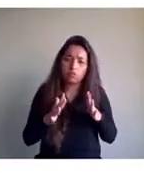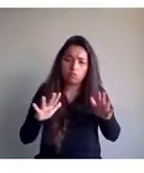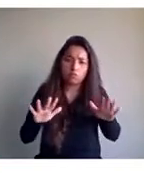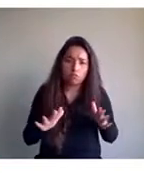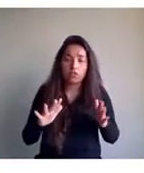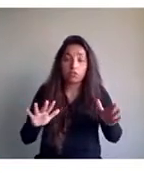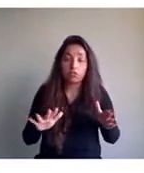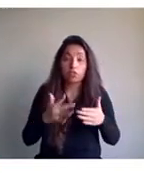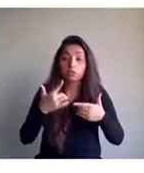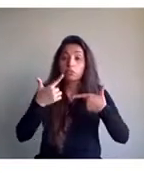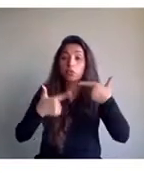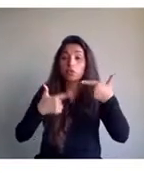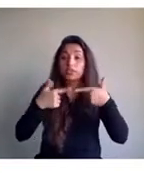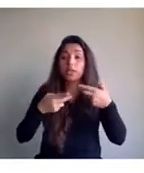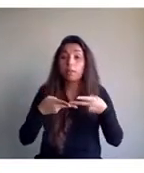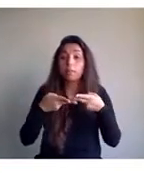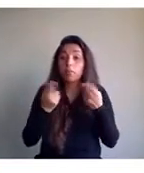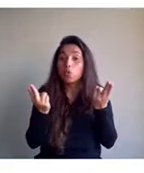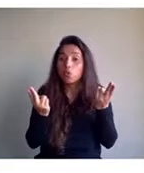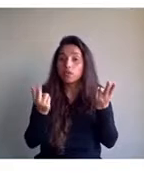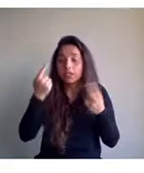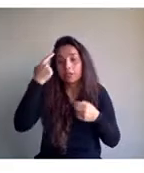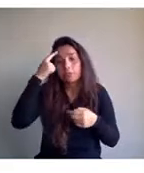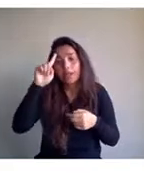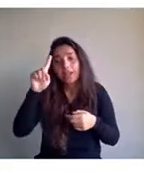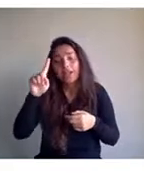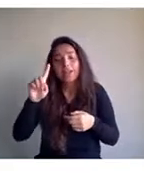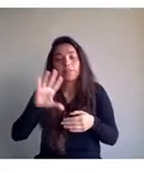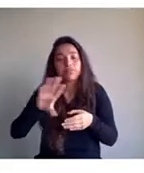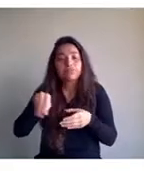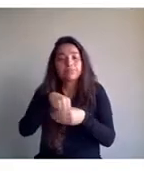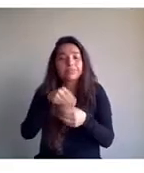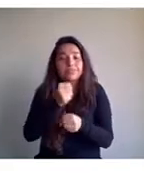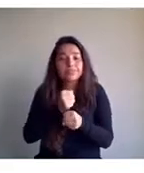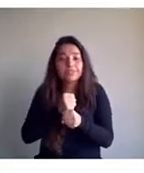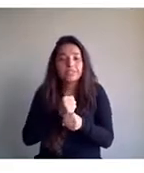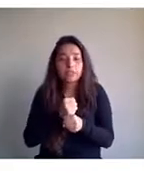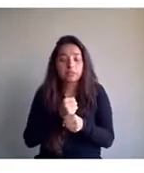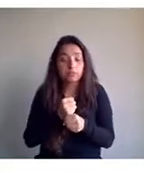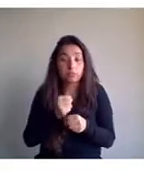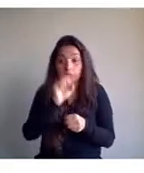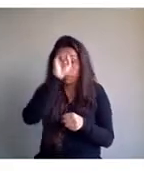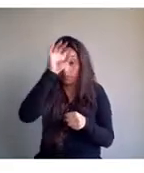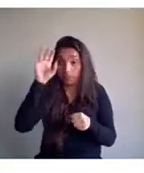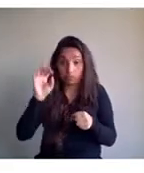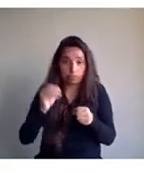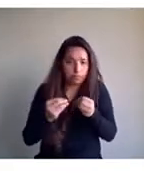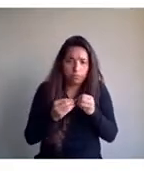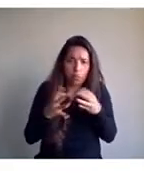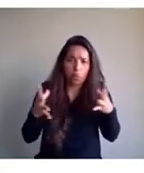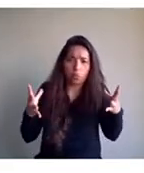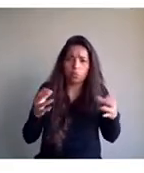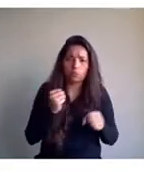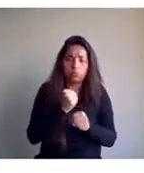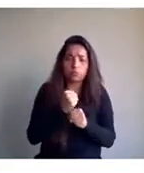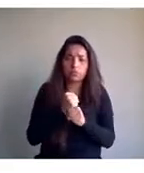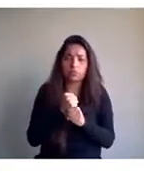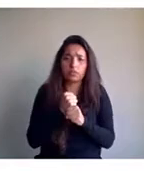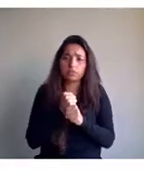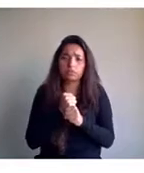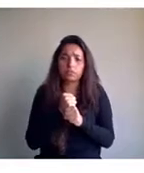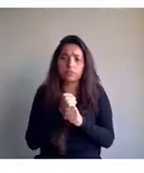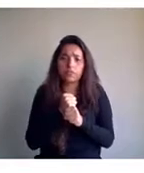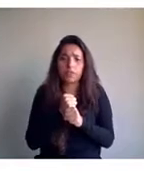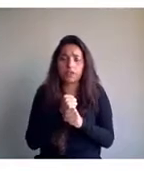política pública para el inclusión laboral de las personas con discapacidad fundamentalmente desde el enfoque